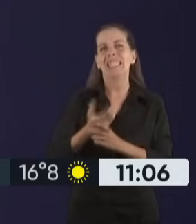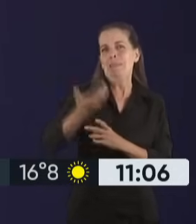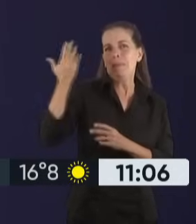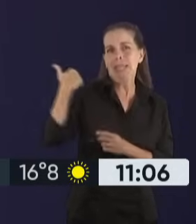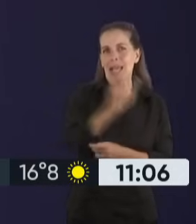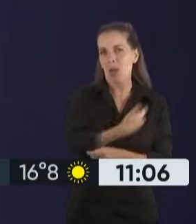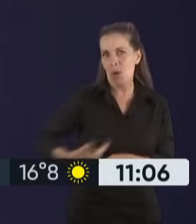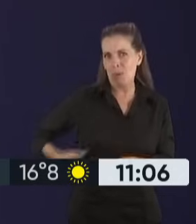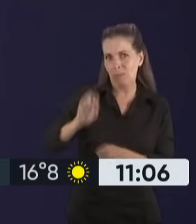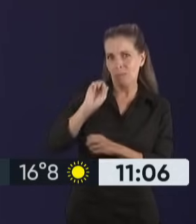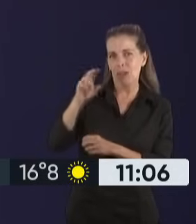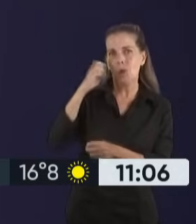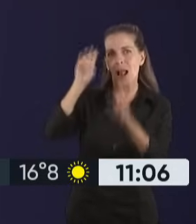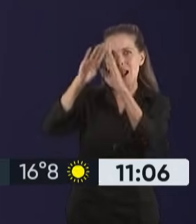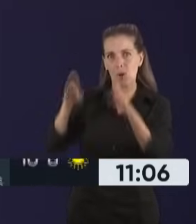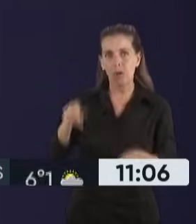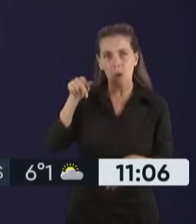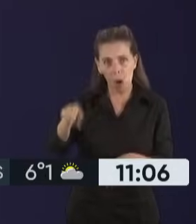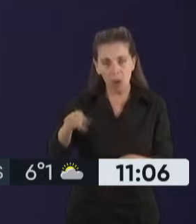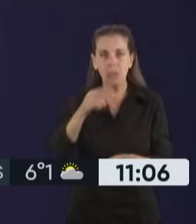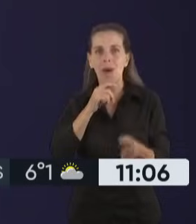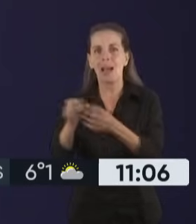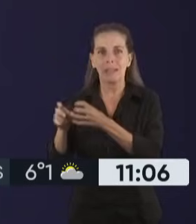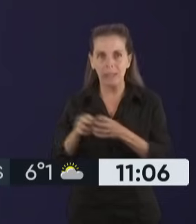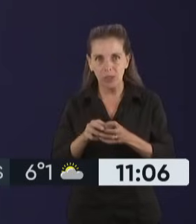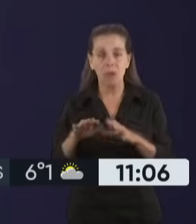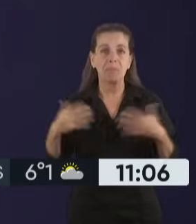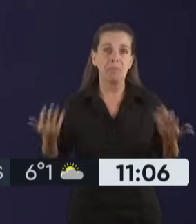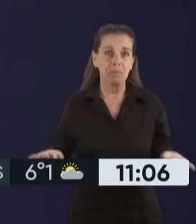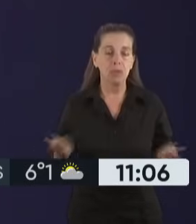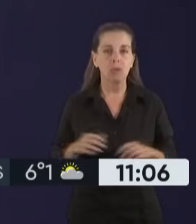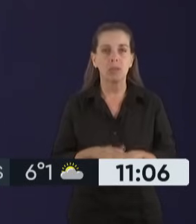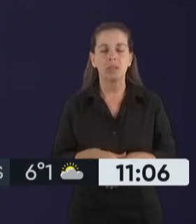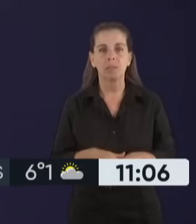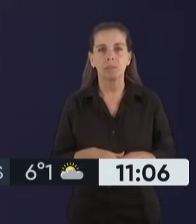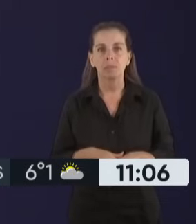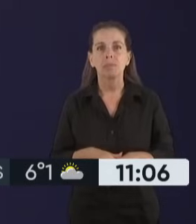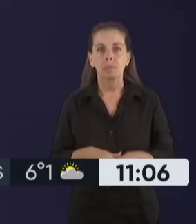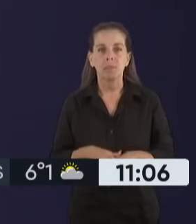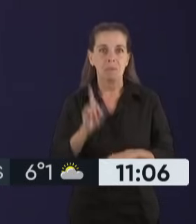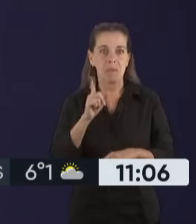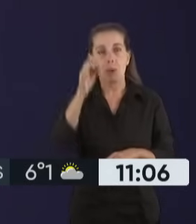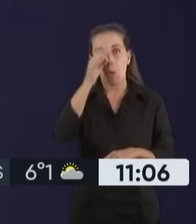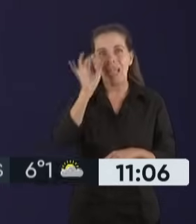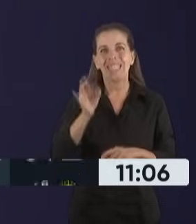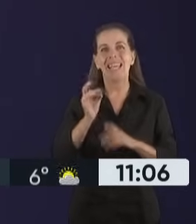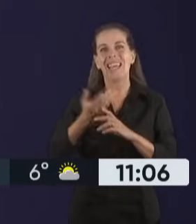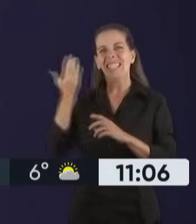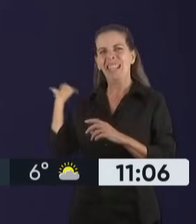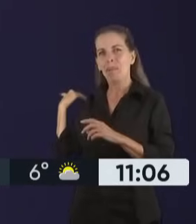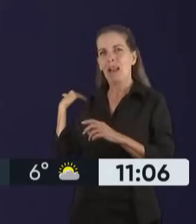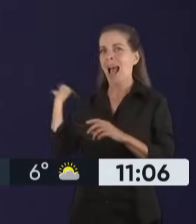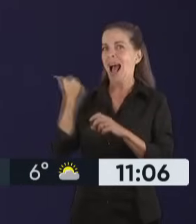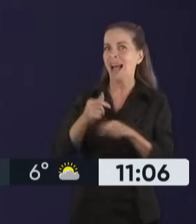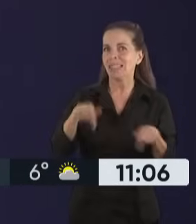Como consecuencia de esto, a partir desde aquel momento hasta hoy,